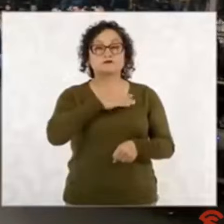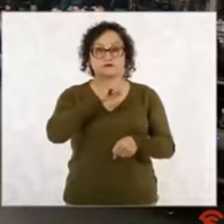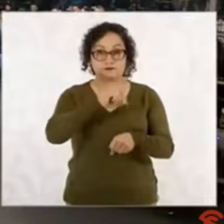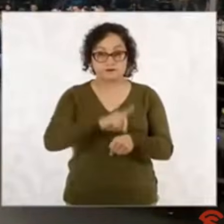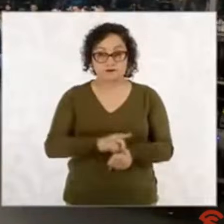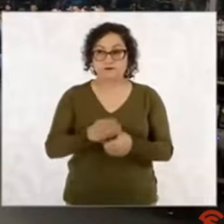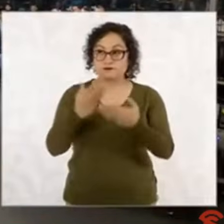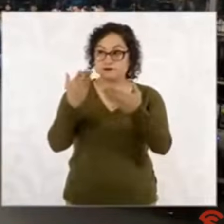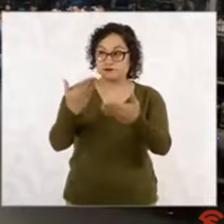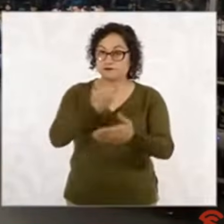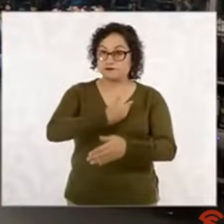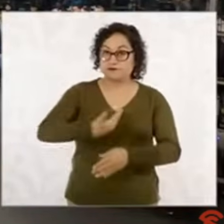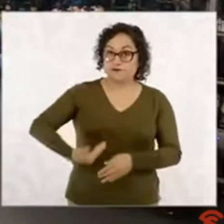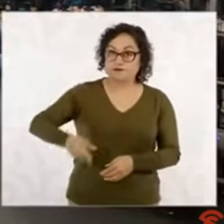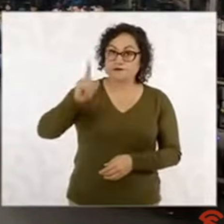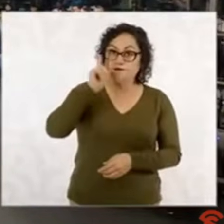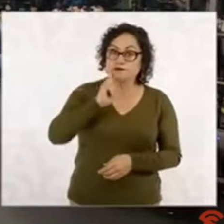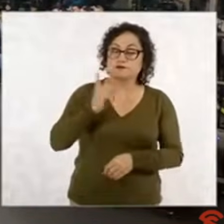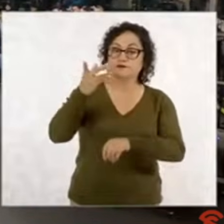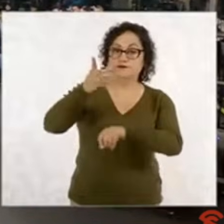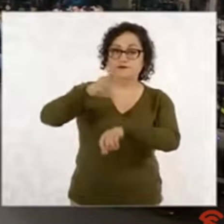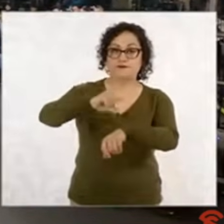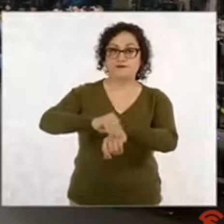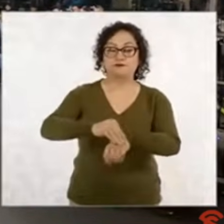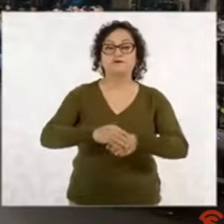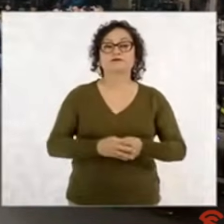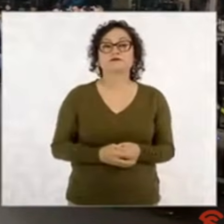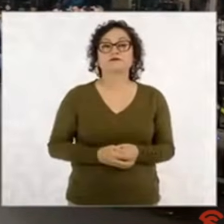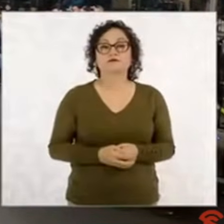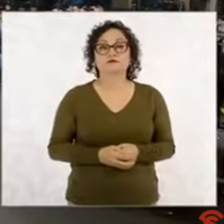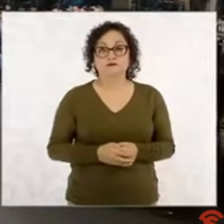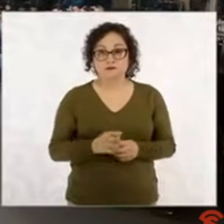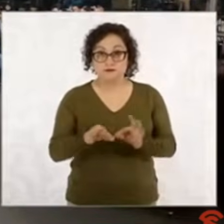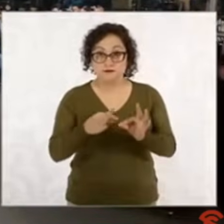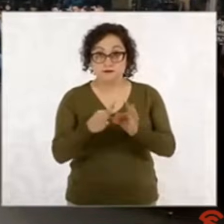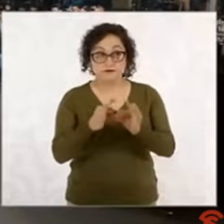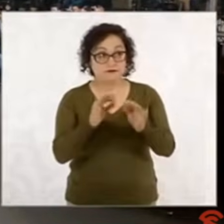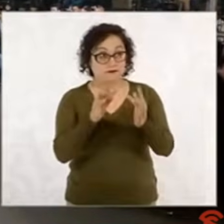Con su permiso, no sé si ya tengamos listo el enlace.